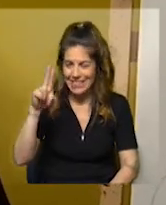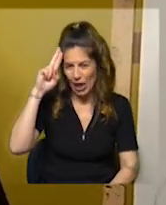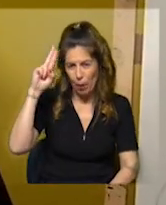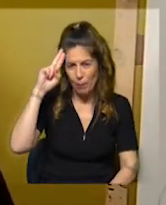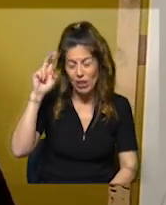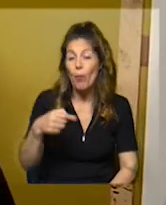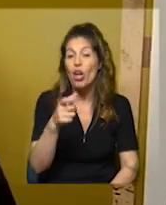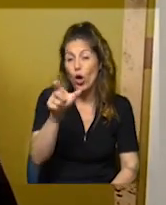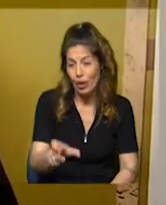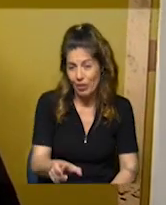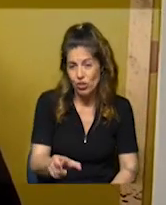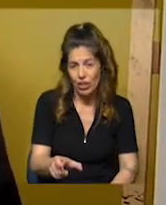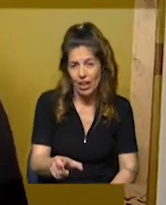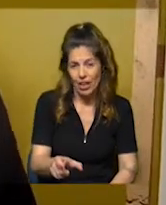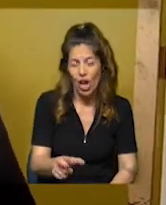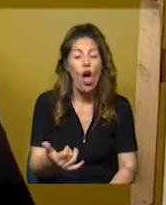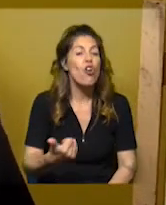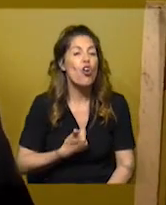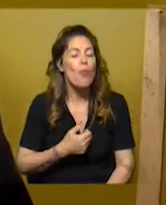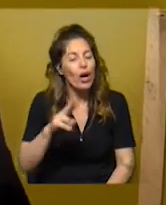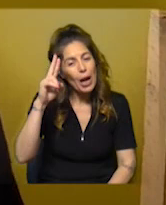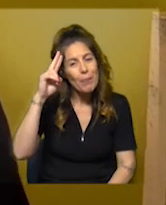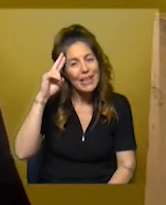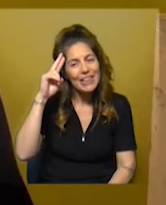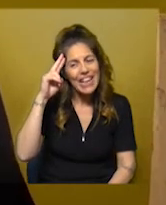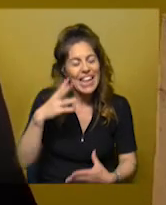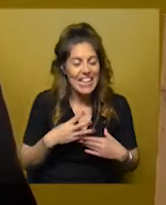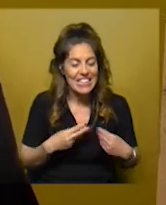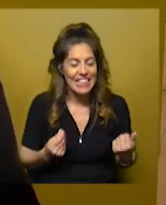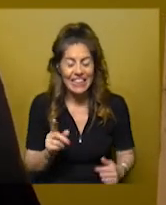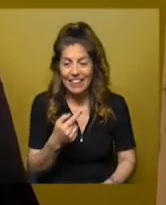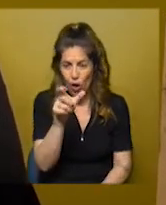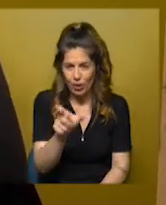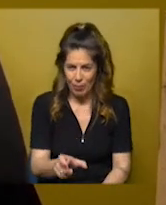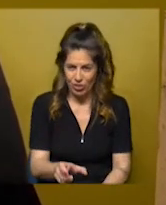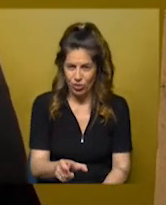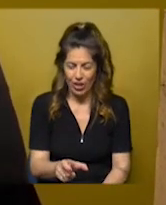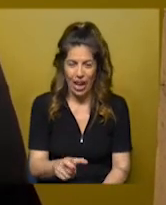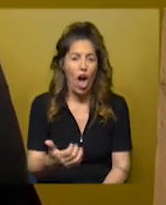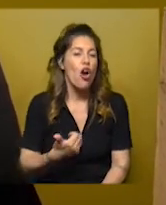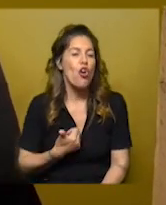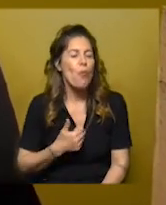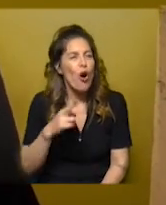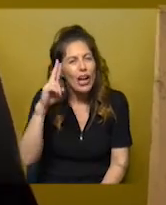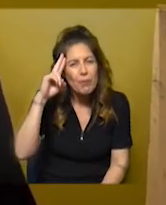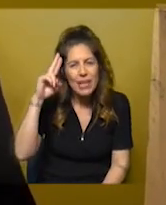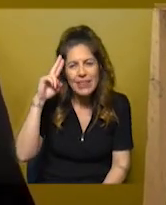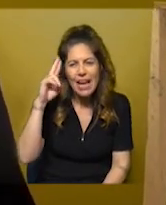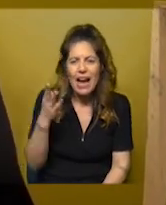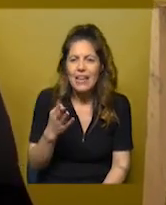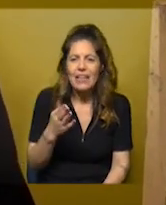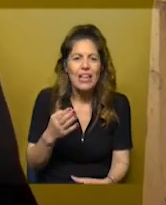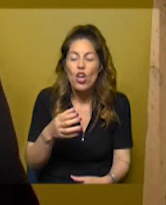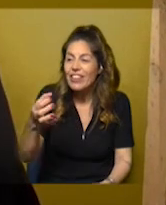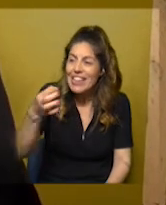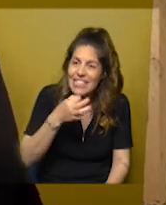el otro o por la otra no Cómo respetar la El sentir de la otra persona Cómo respetar el lo que